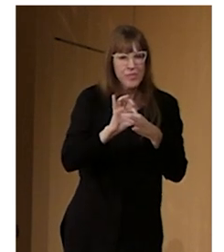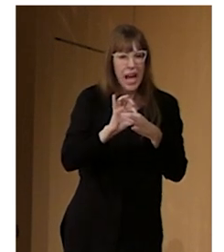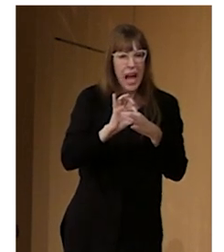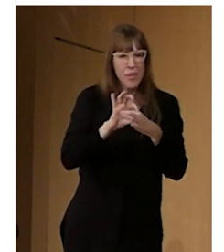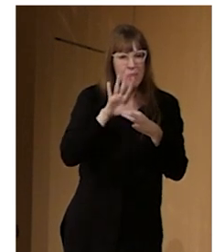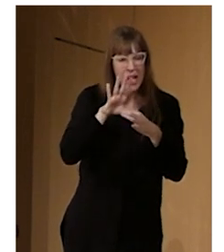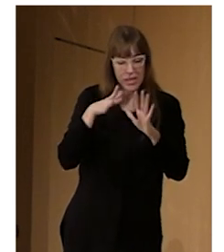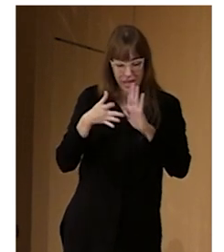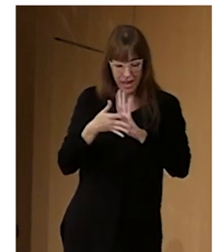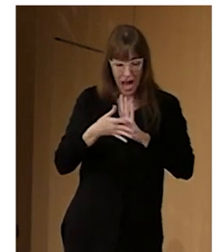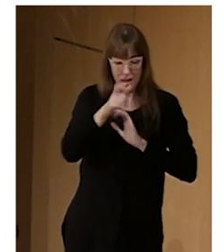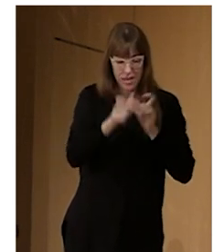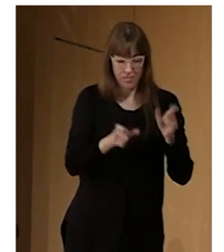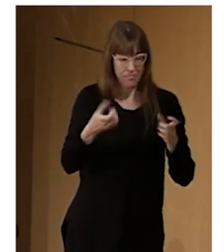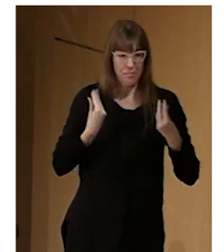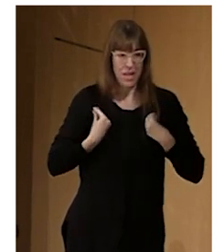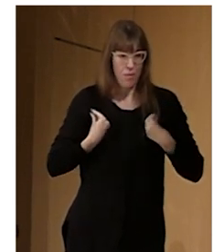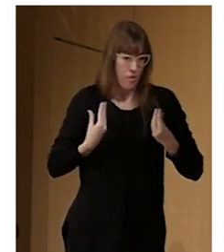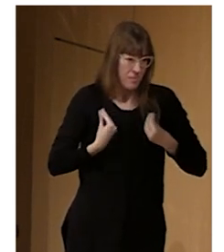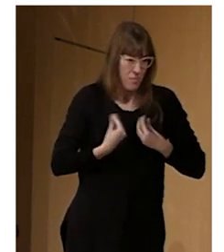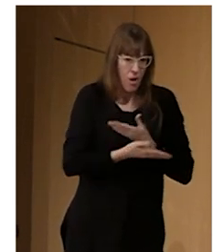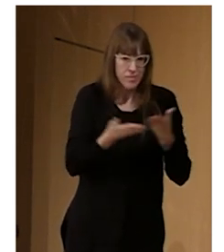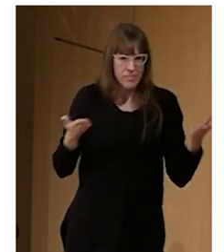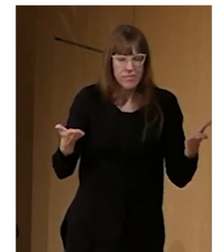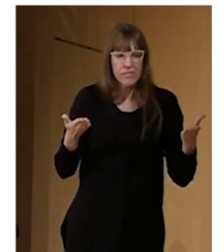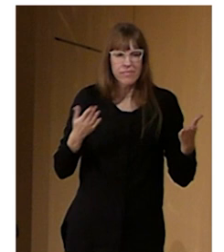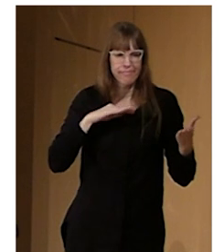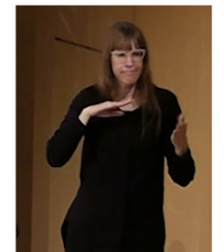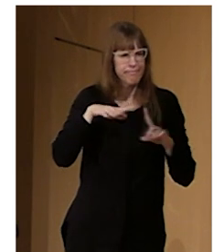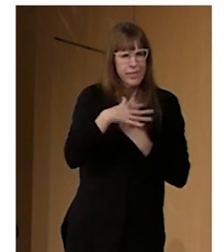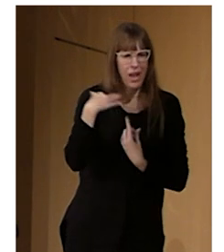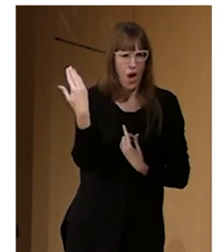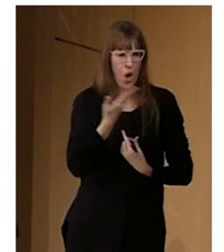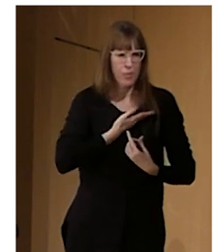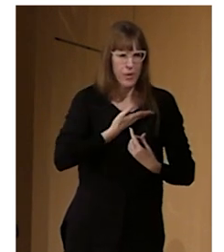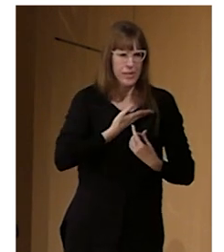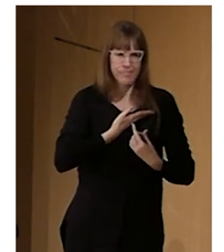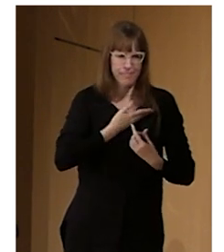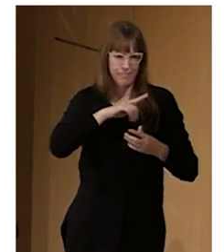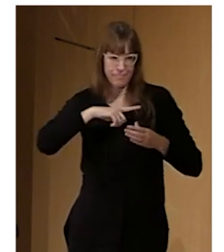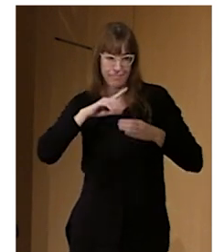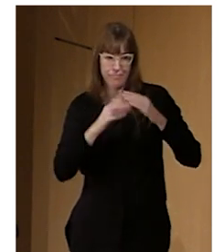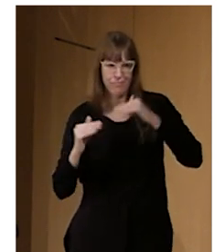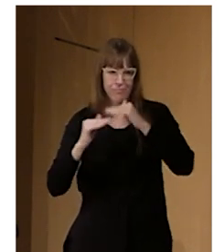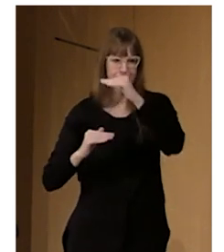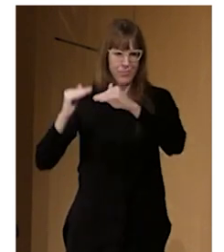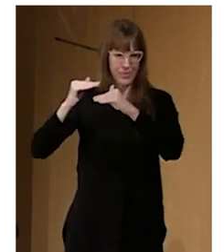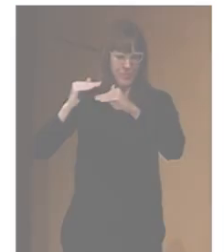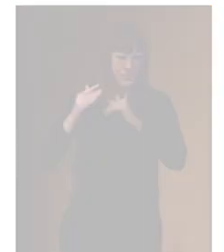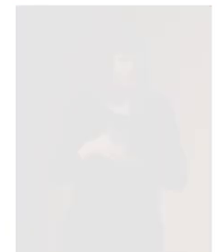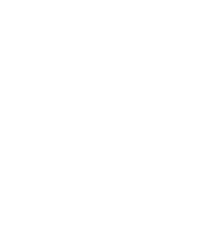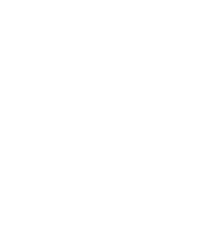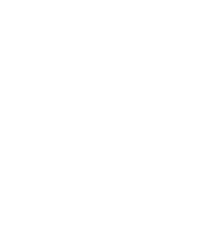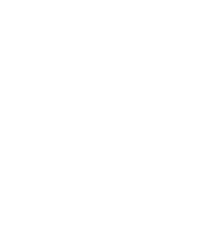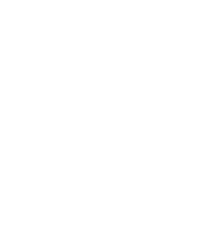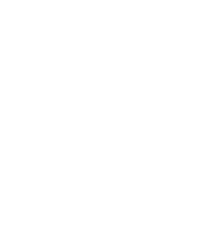adaptación de un ser vivo frente a un agente perturbador o un estado o situación adversos eh De esta